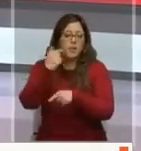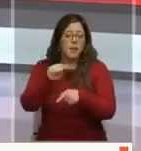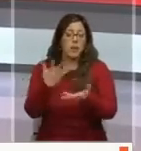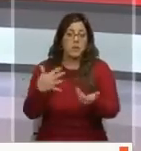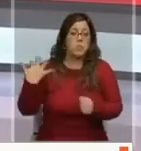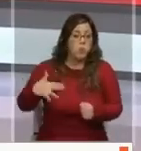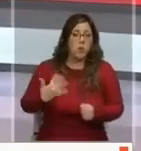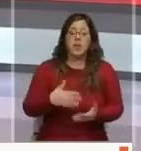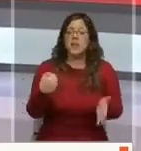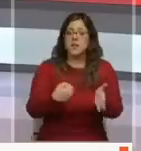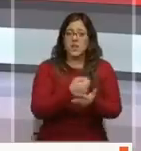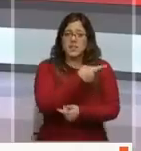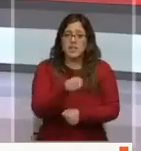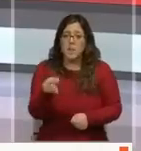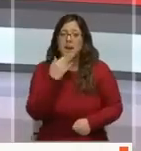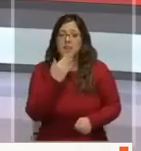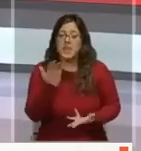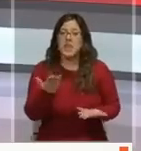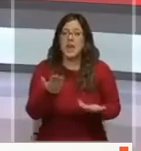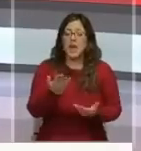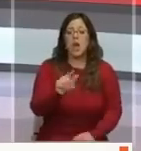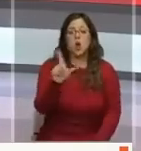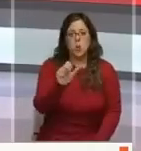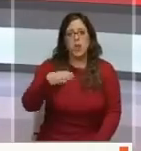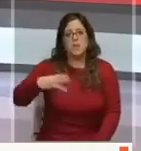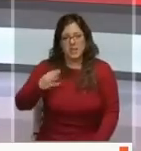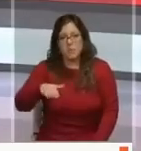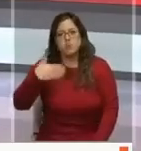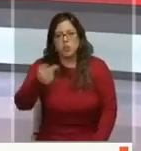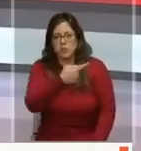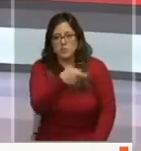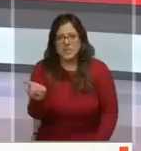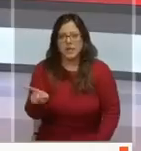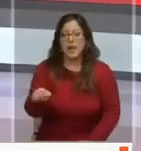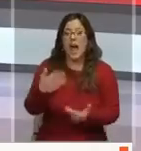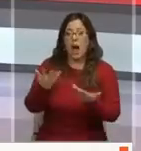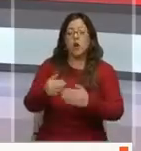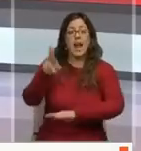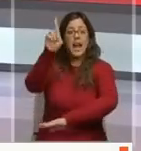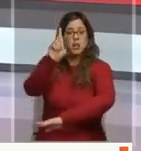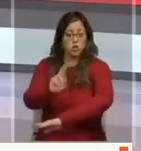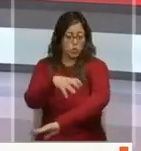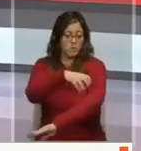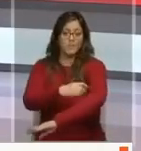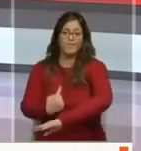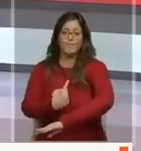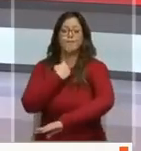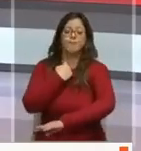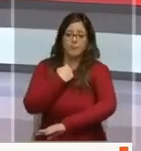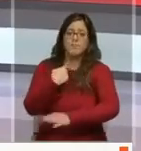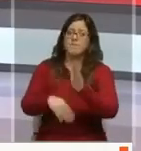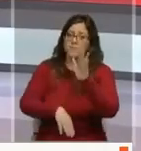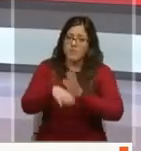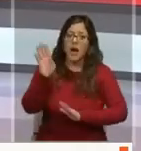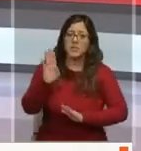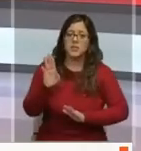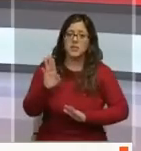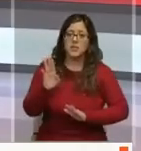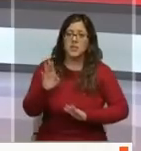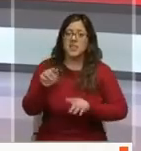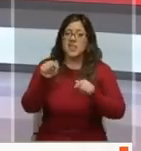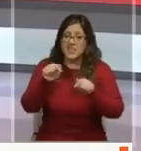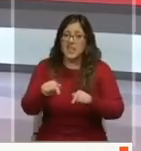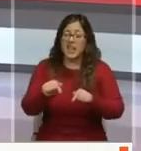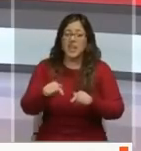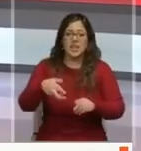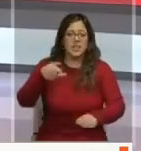y los primeros días de la próxima semana. Vamos más al sur, a ver. Nos movemos más al sur, a la zona que fue más afectada y en realidad San Fernando. El sector donde está la